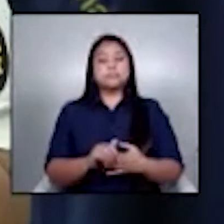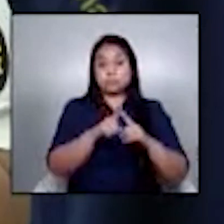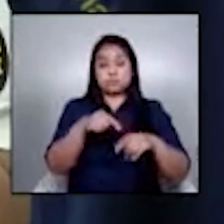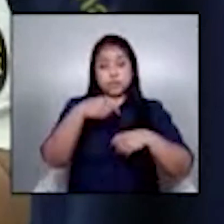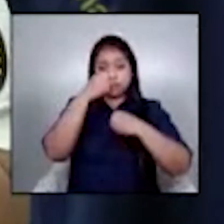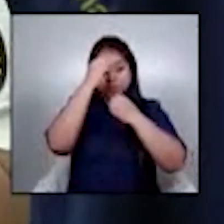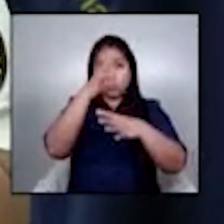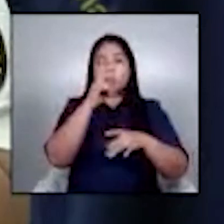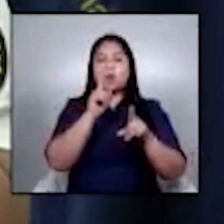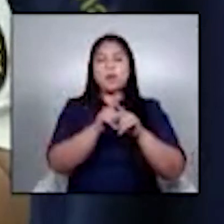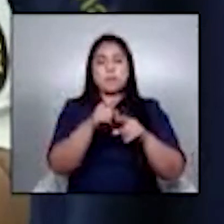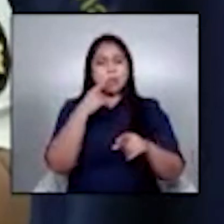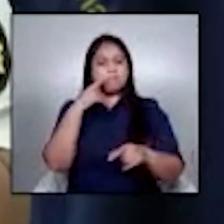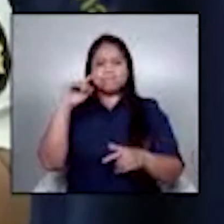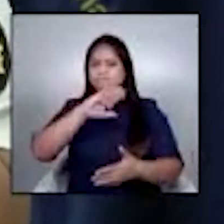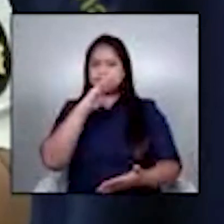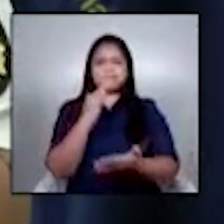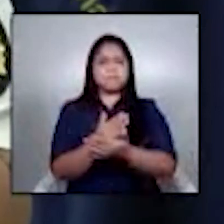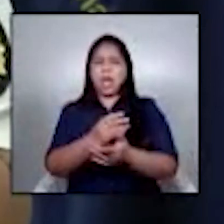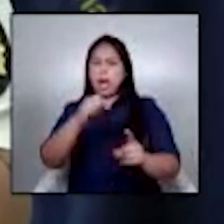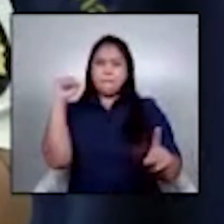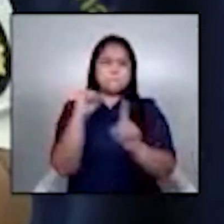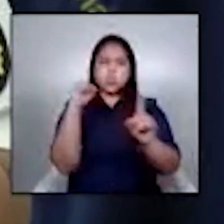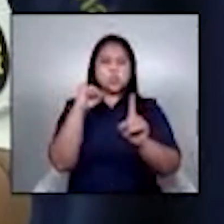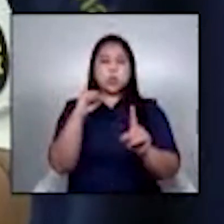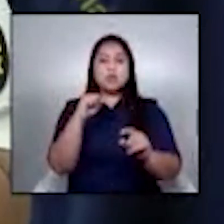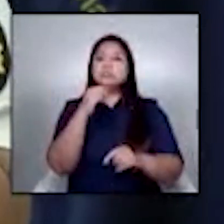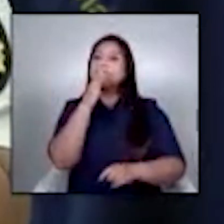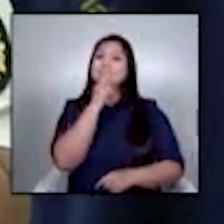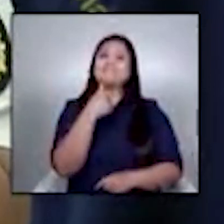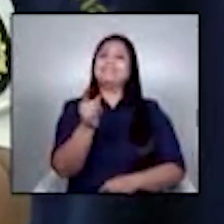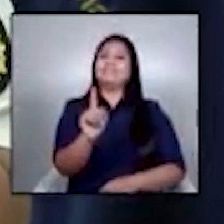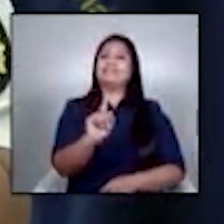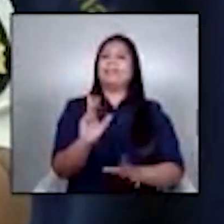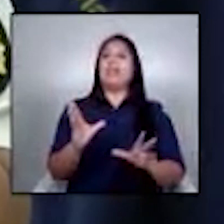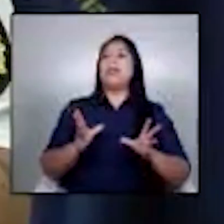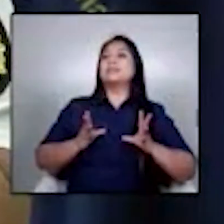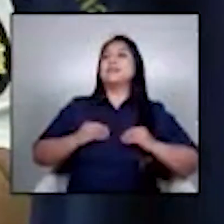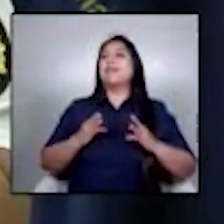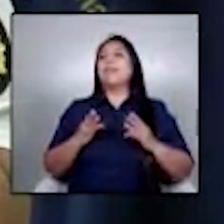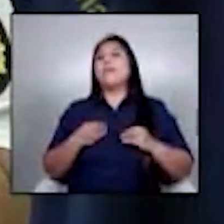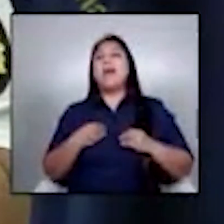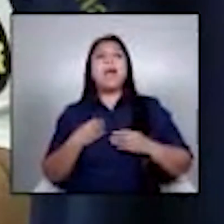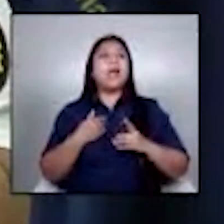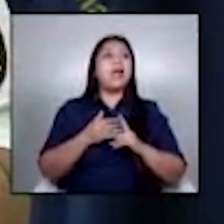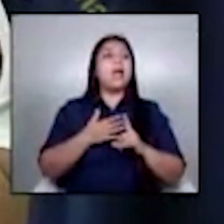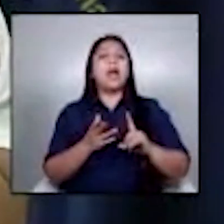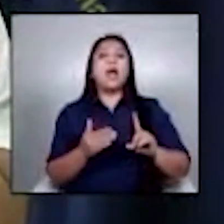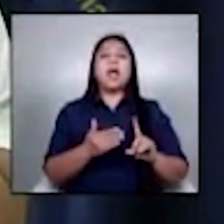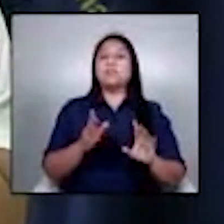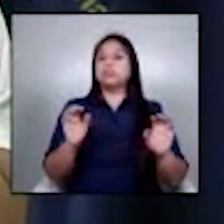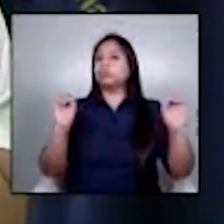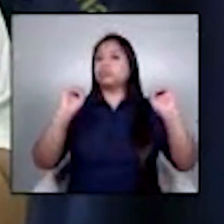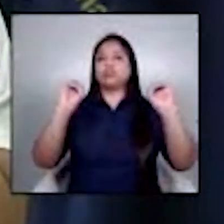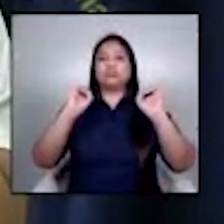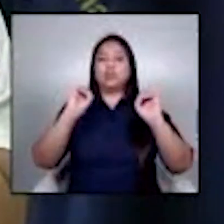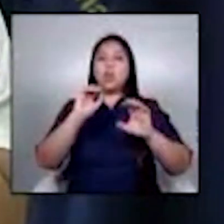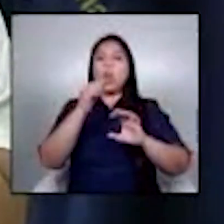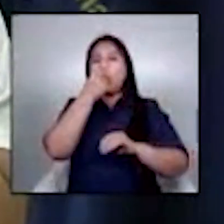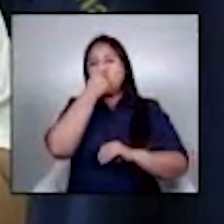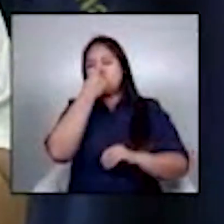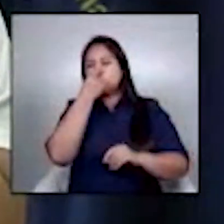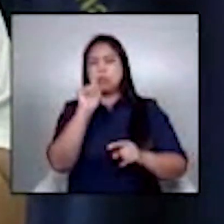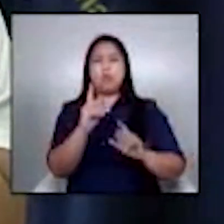es contundente. No se van a permitir hechos que trasciendan o que vulneren